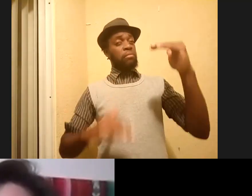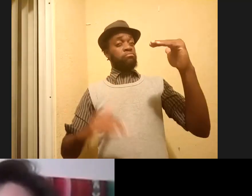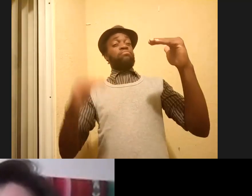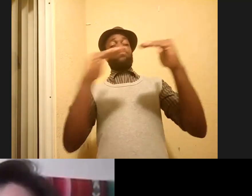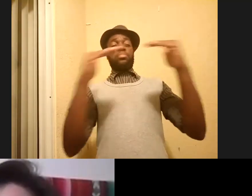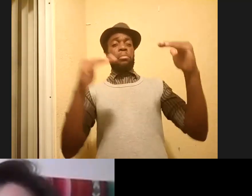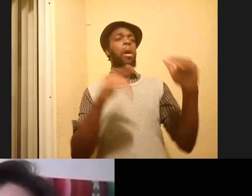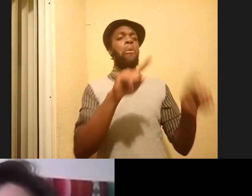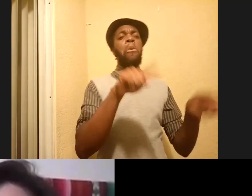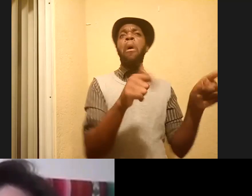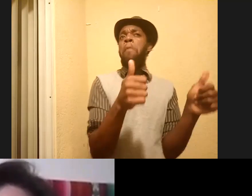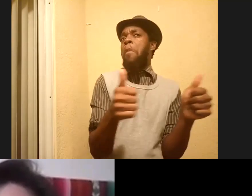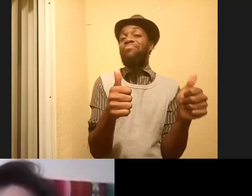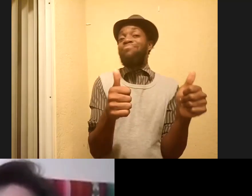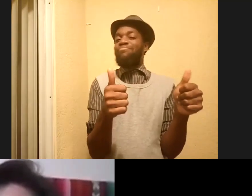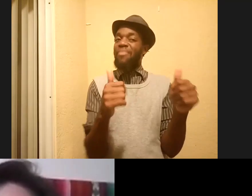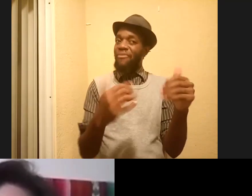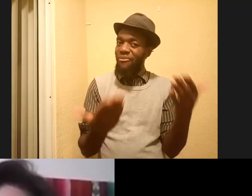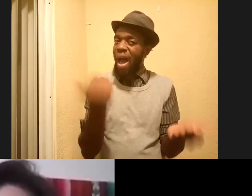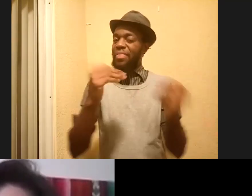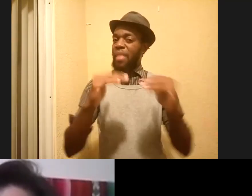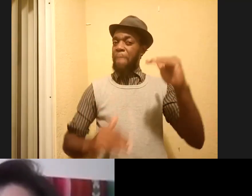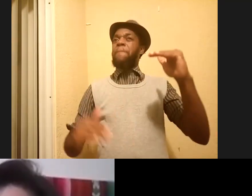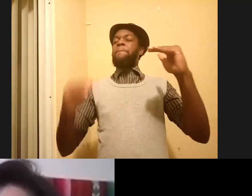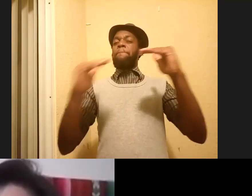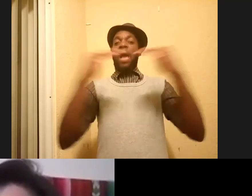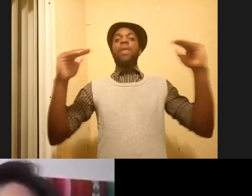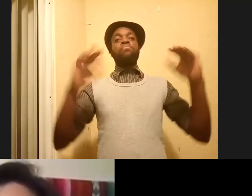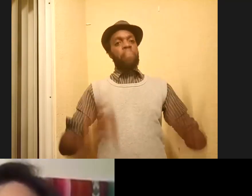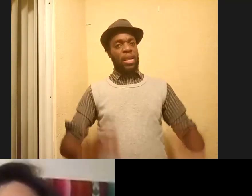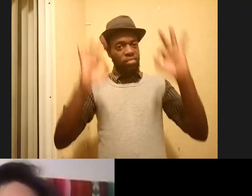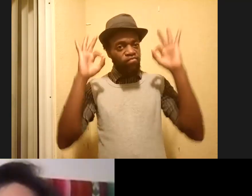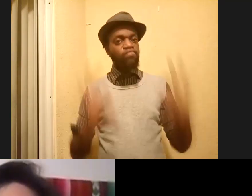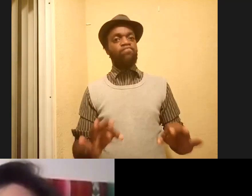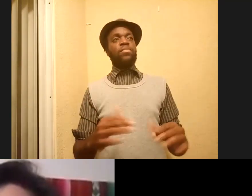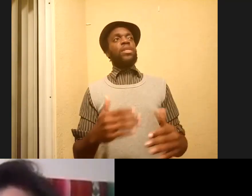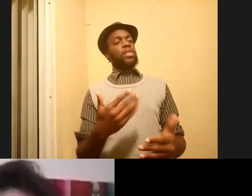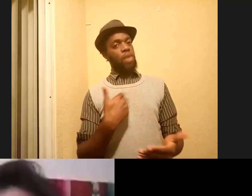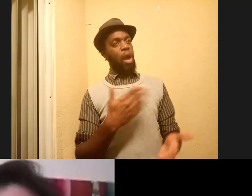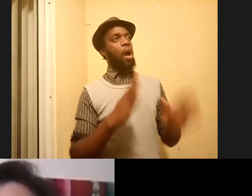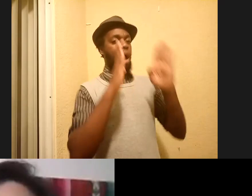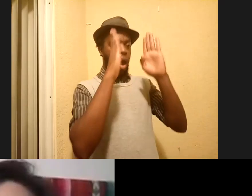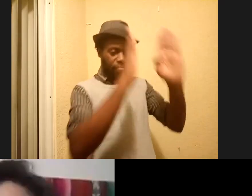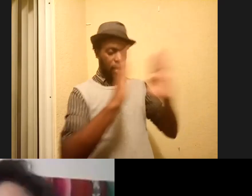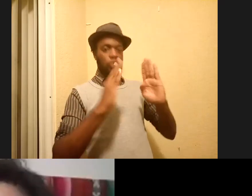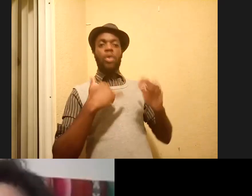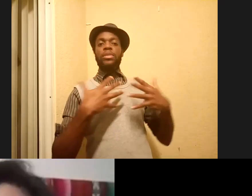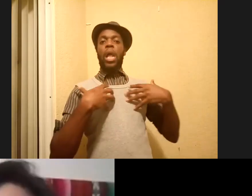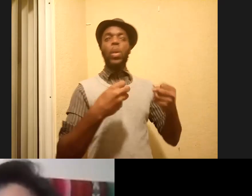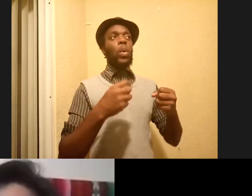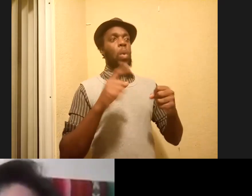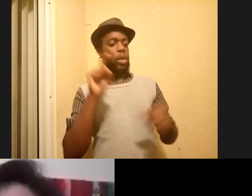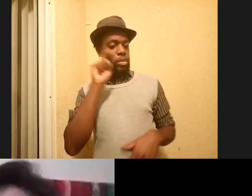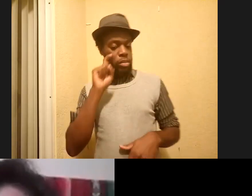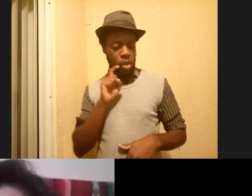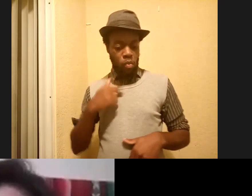nosotros podamos en realidad concretarlos en nuestras vidas. La importancia de la participación